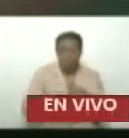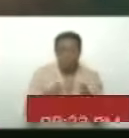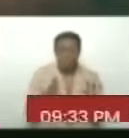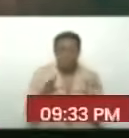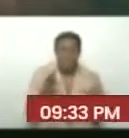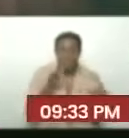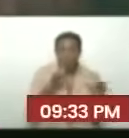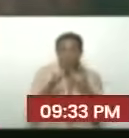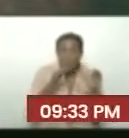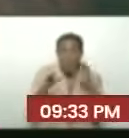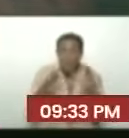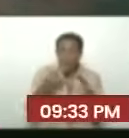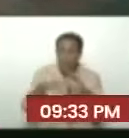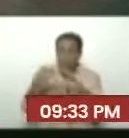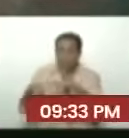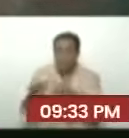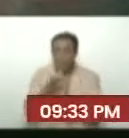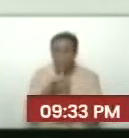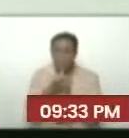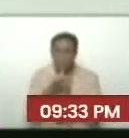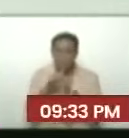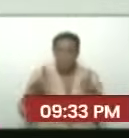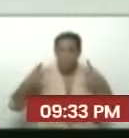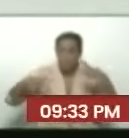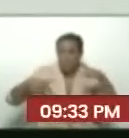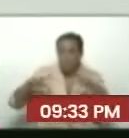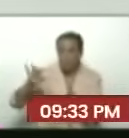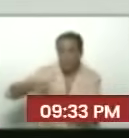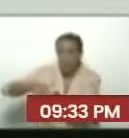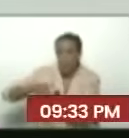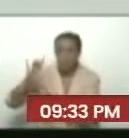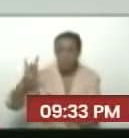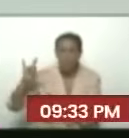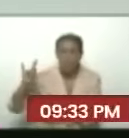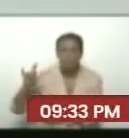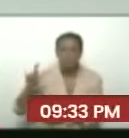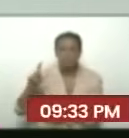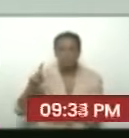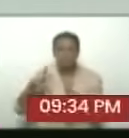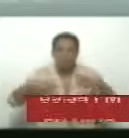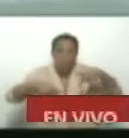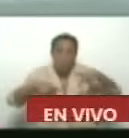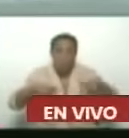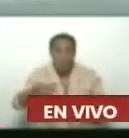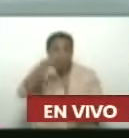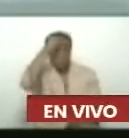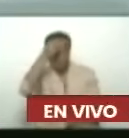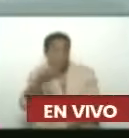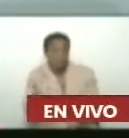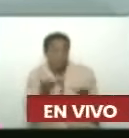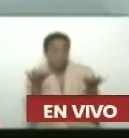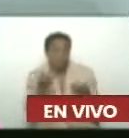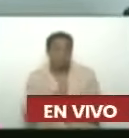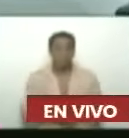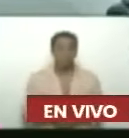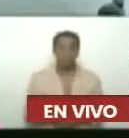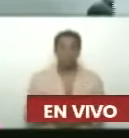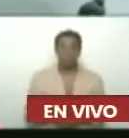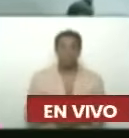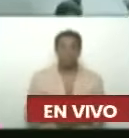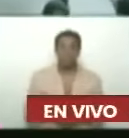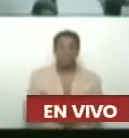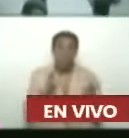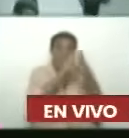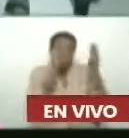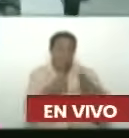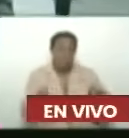sociales para que muchos otros niños y niñas se motiven. Estamos viendo imágenes en vivo del